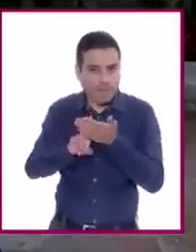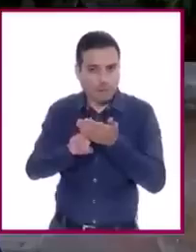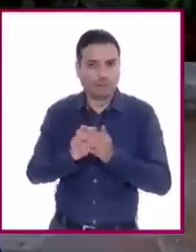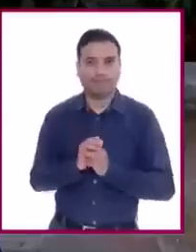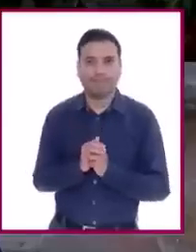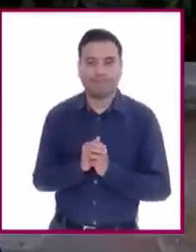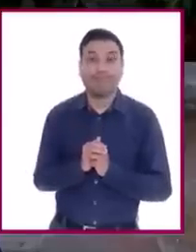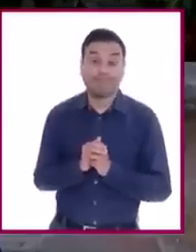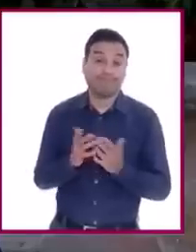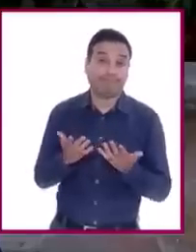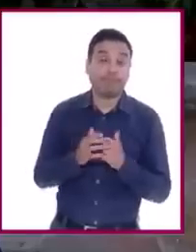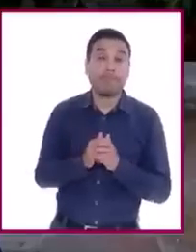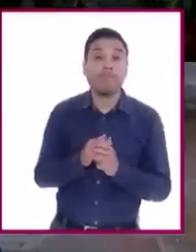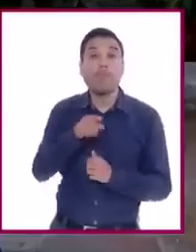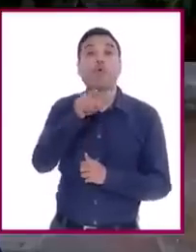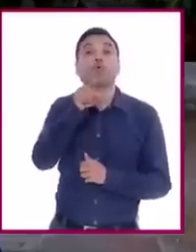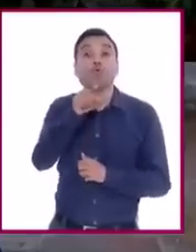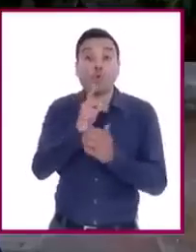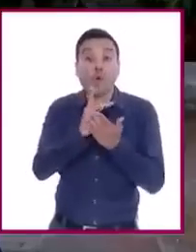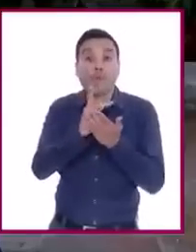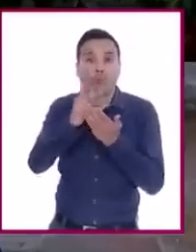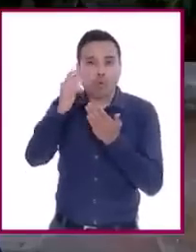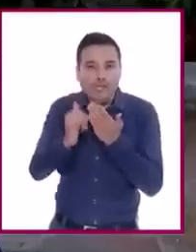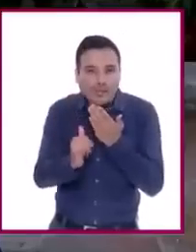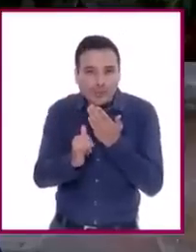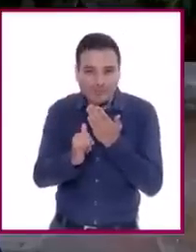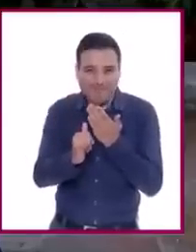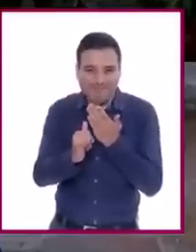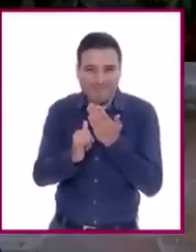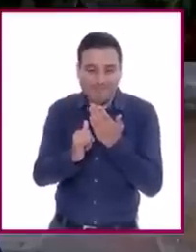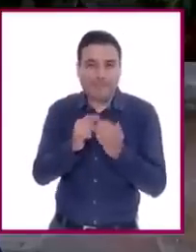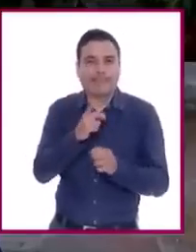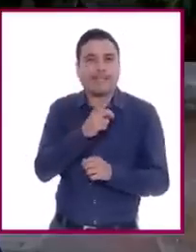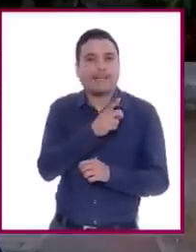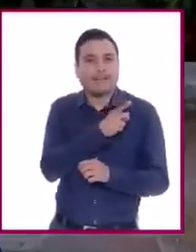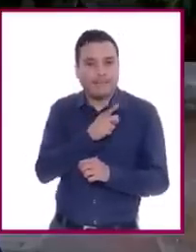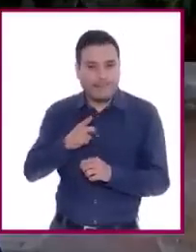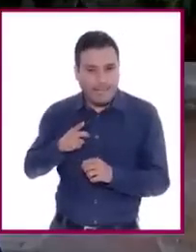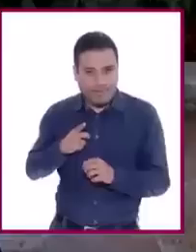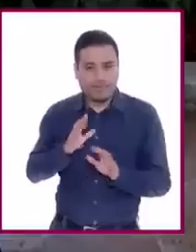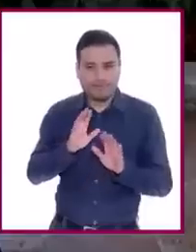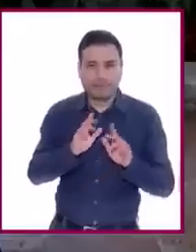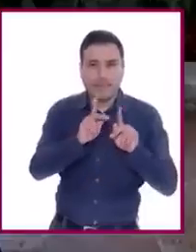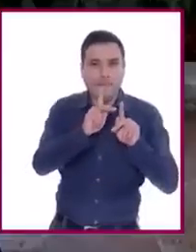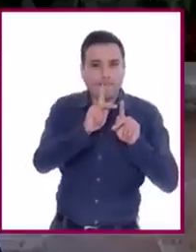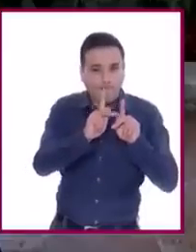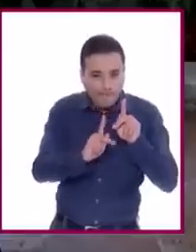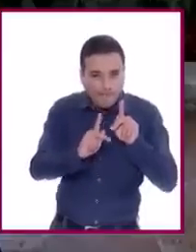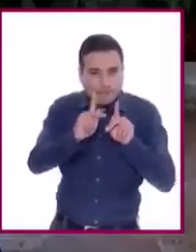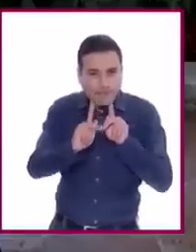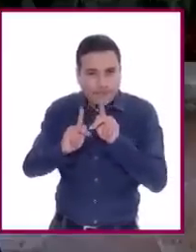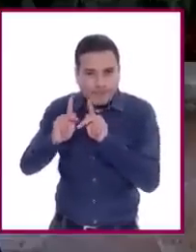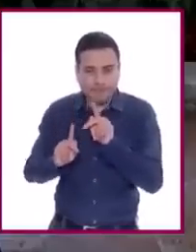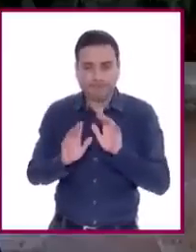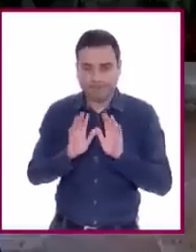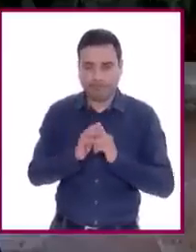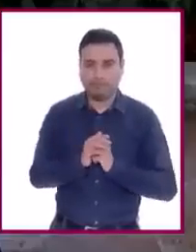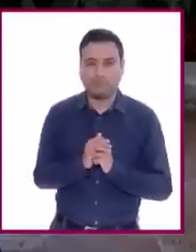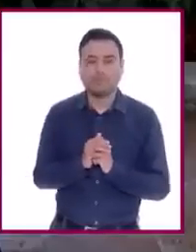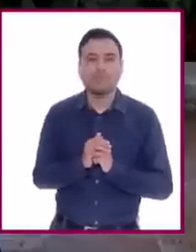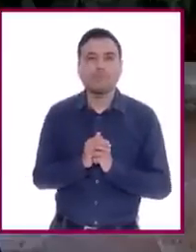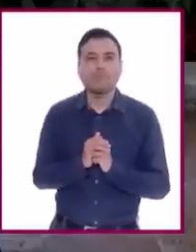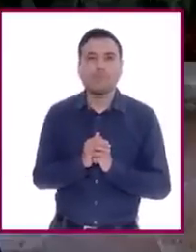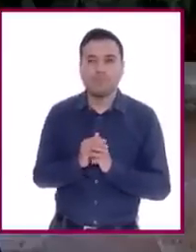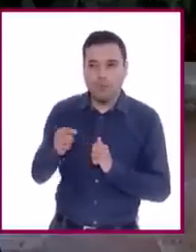en el trabajo para que las maestras Y maestros observen lo trabajo el trabajo